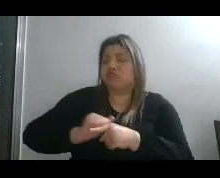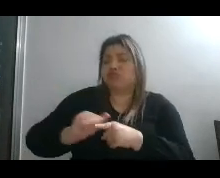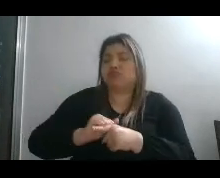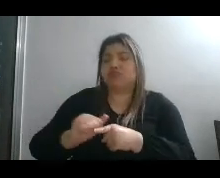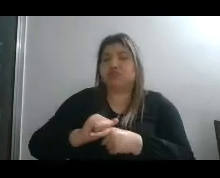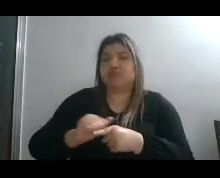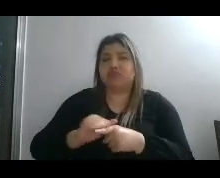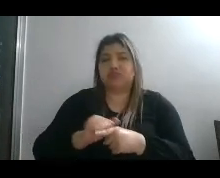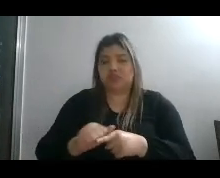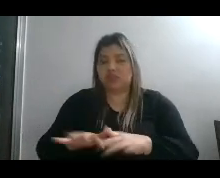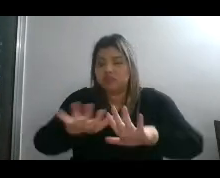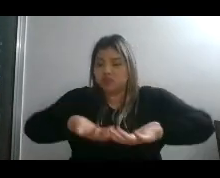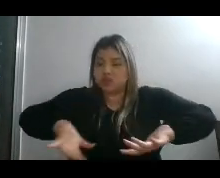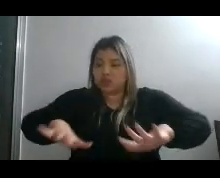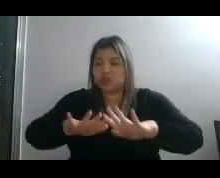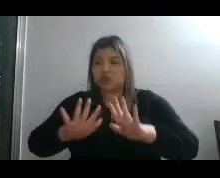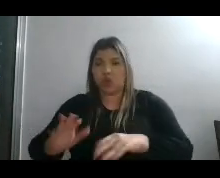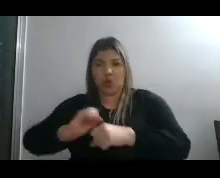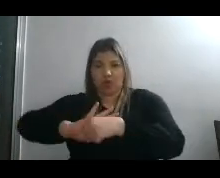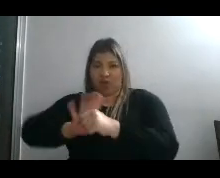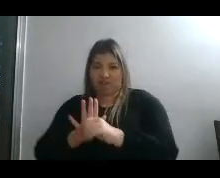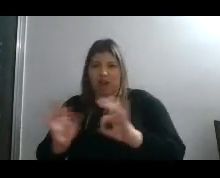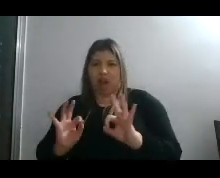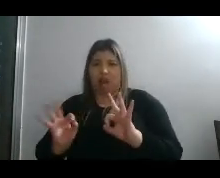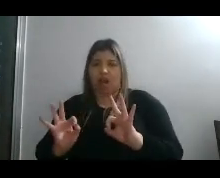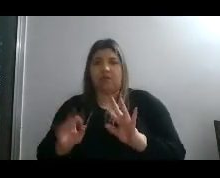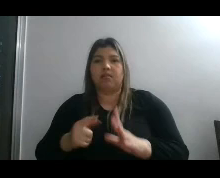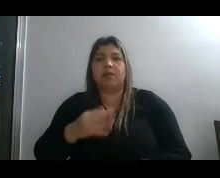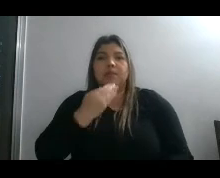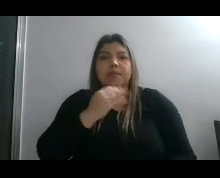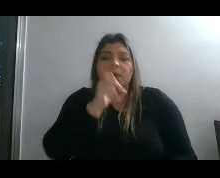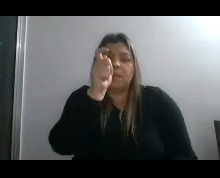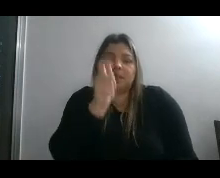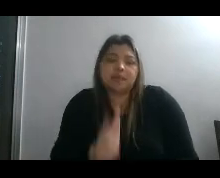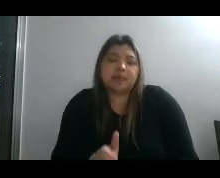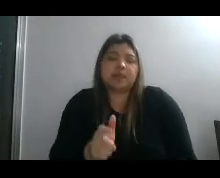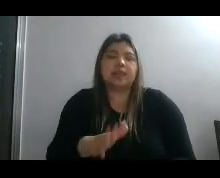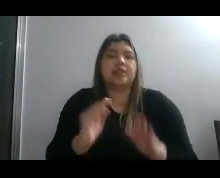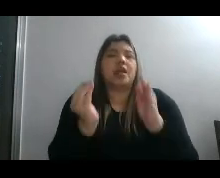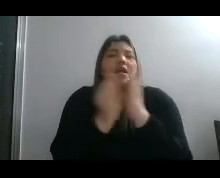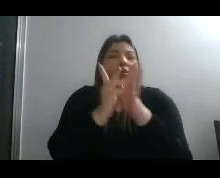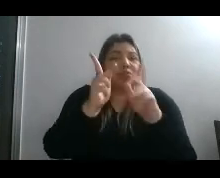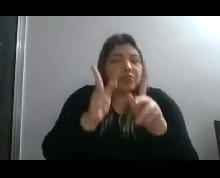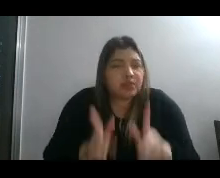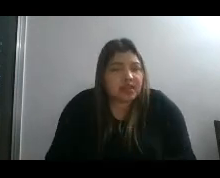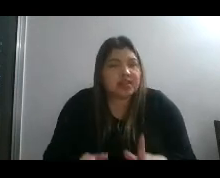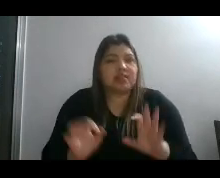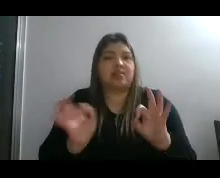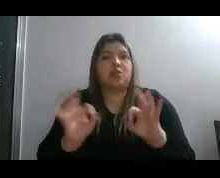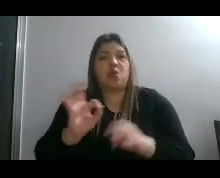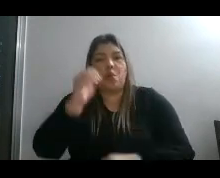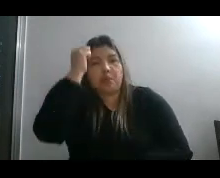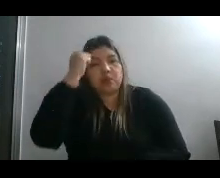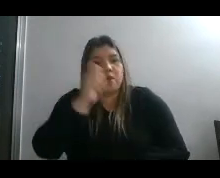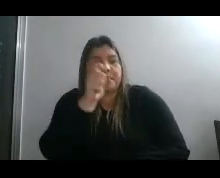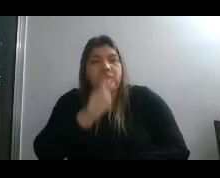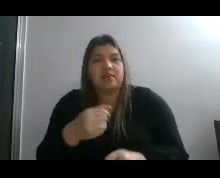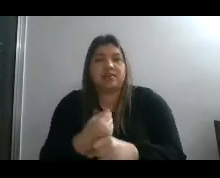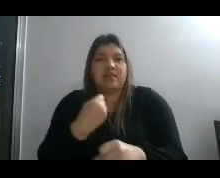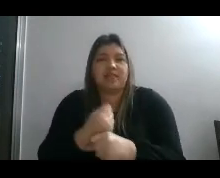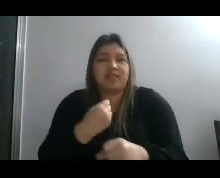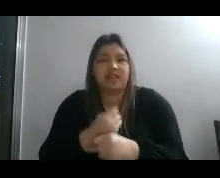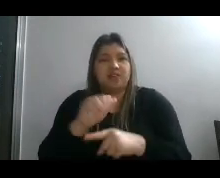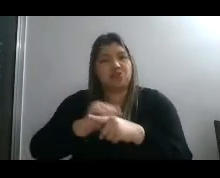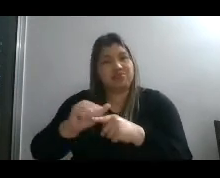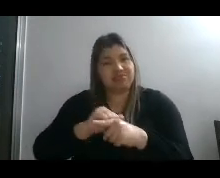Depende. Si estos estudiantes y docentes en prácticas van a tener atención a los pacientes, deben tener los elementos de protección personal mínimos, ¿cierto?